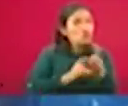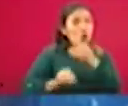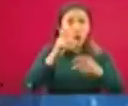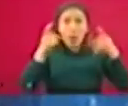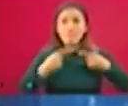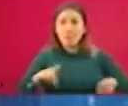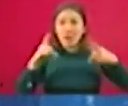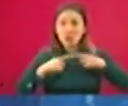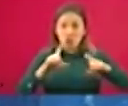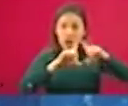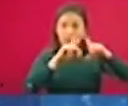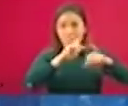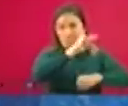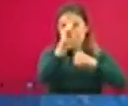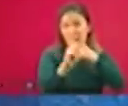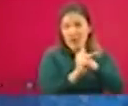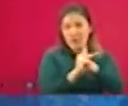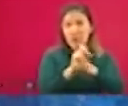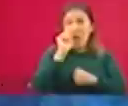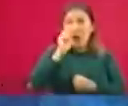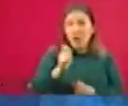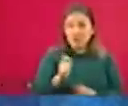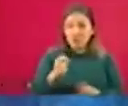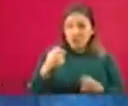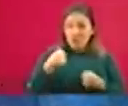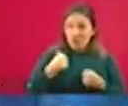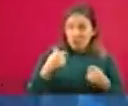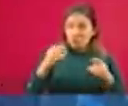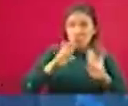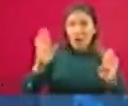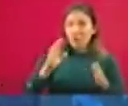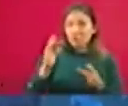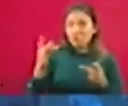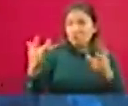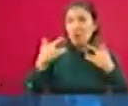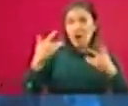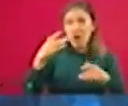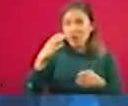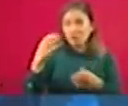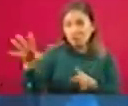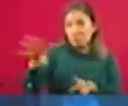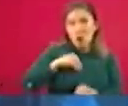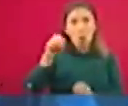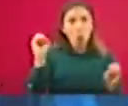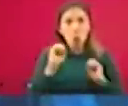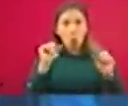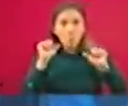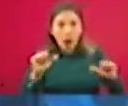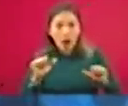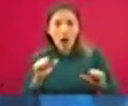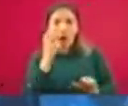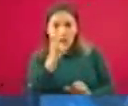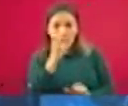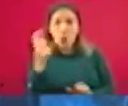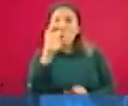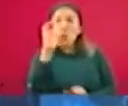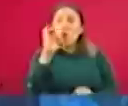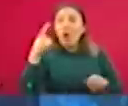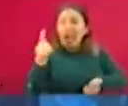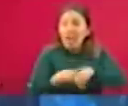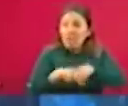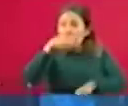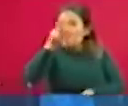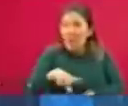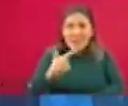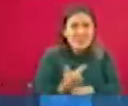estricto, porque no depende del número de personas fallecidas, todas y cada una de ellas muy lamentable, el manejo de la